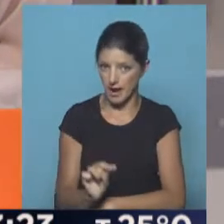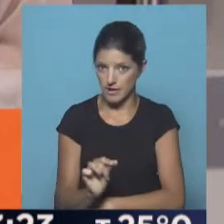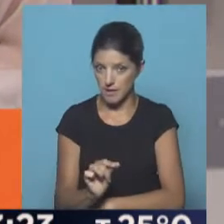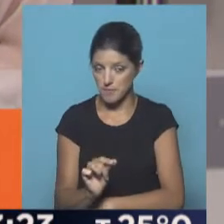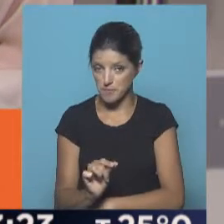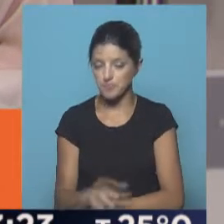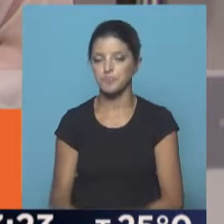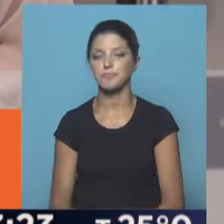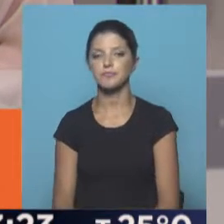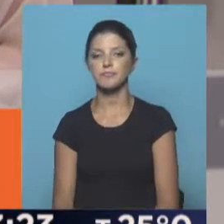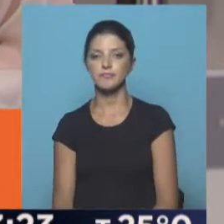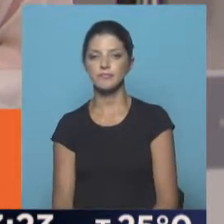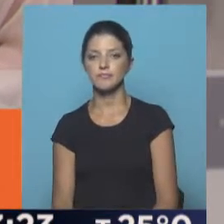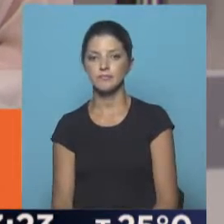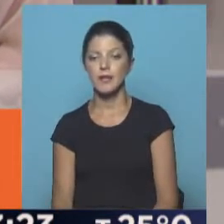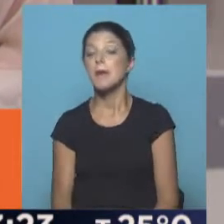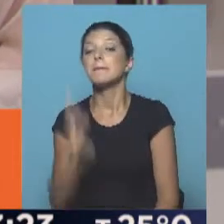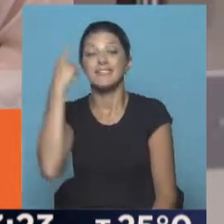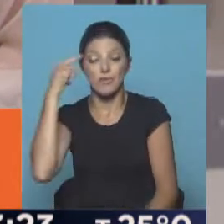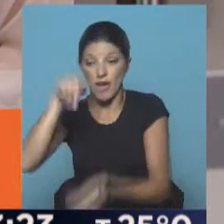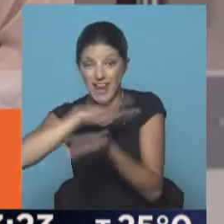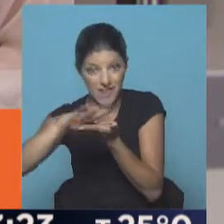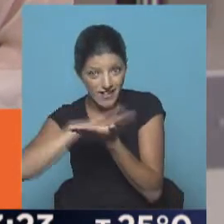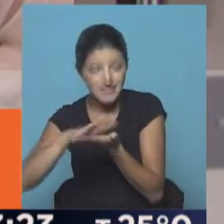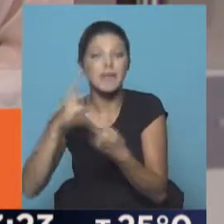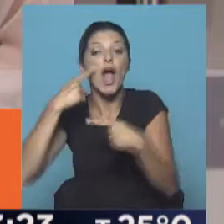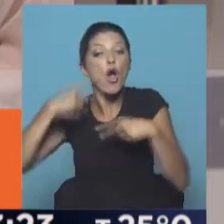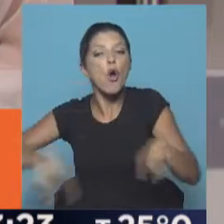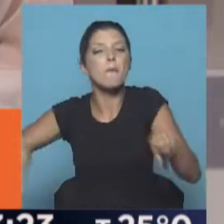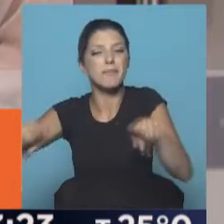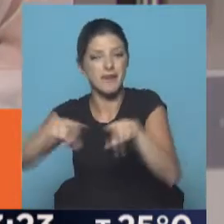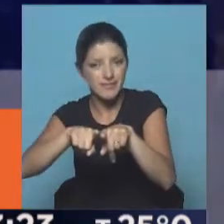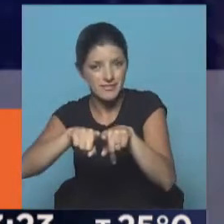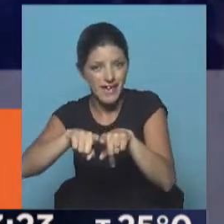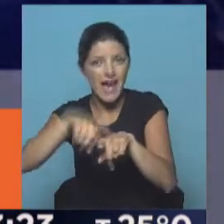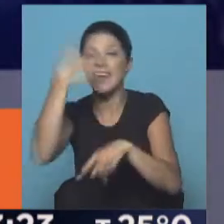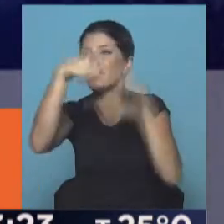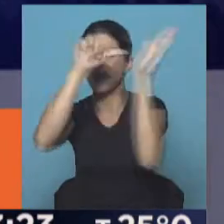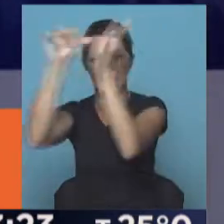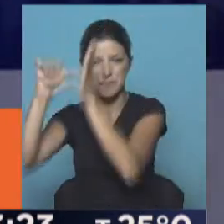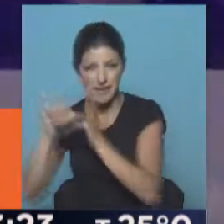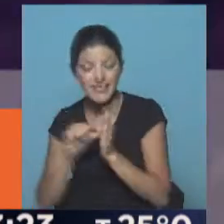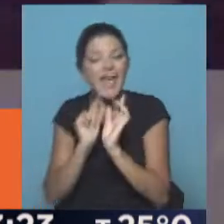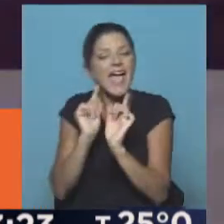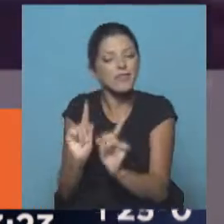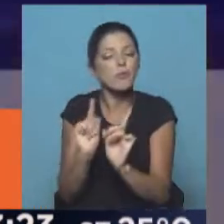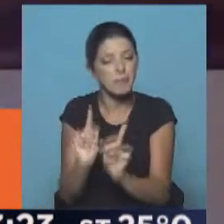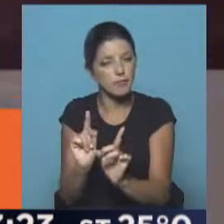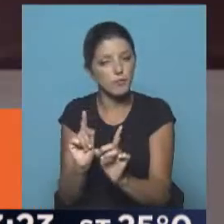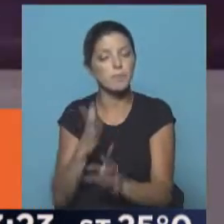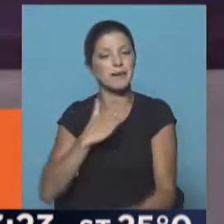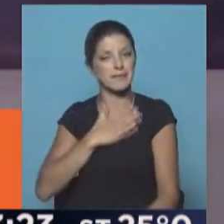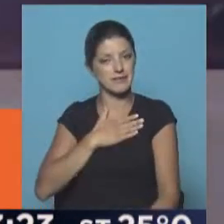convirtiéndola en la base normativa de la convivencia dentro de las naciones y entre naciones, ese orden